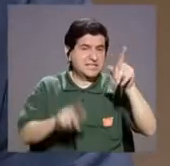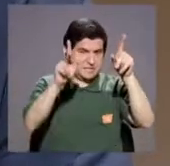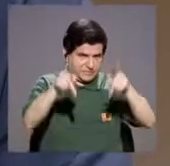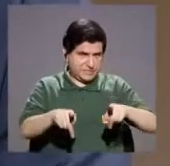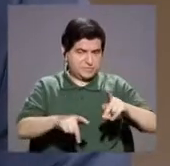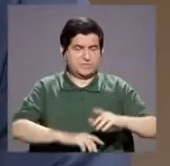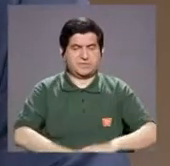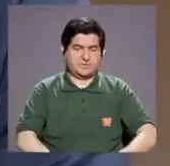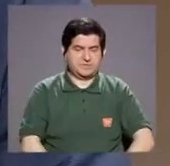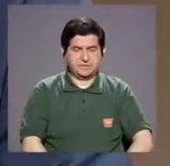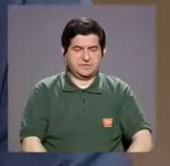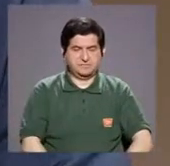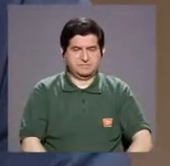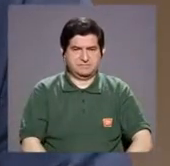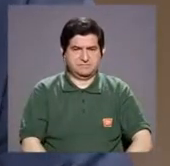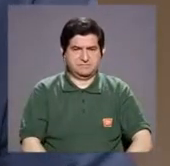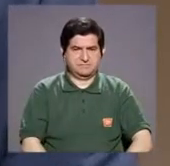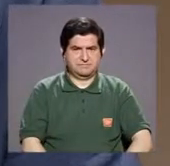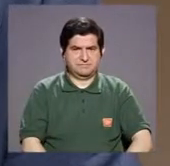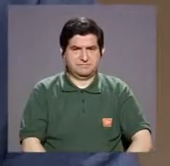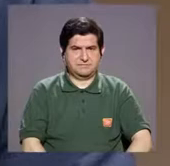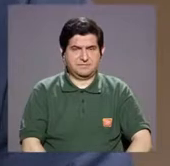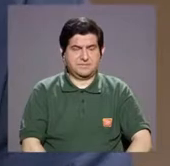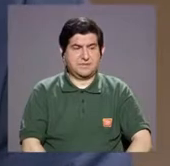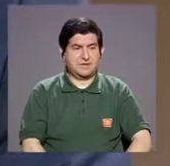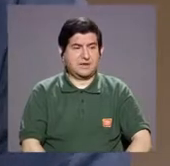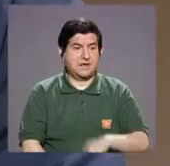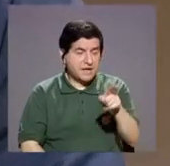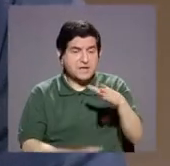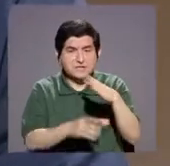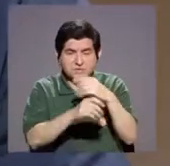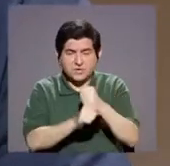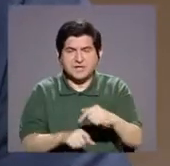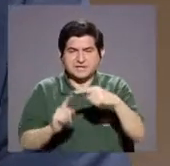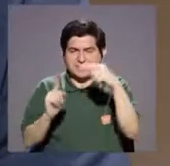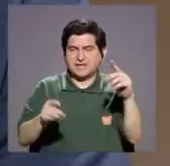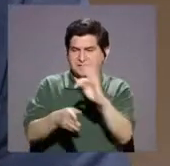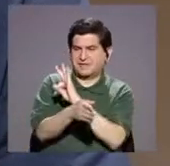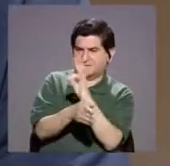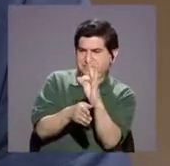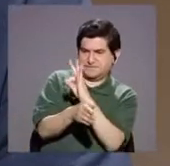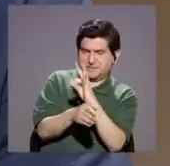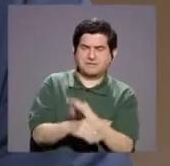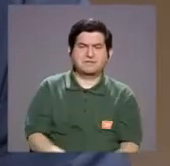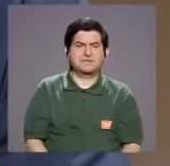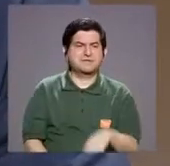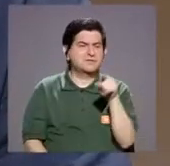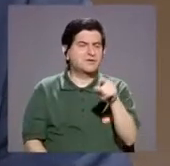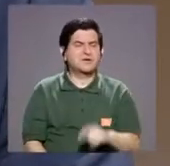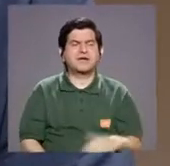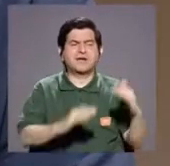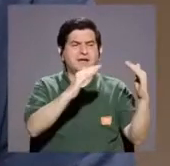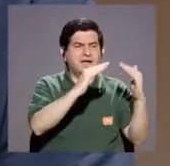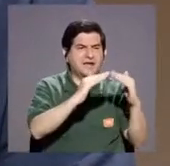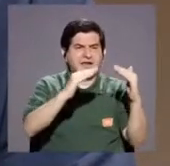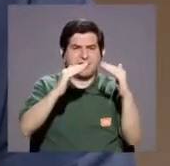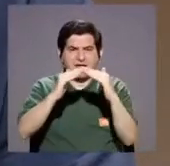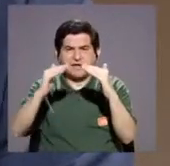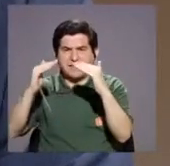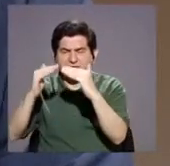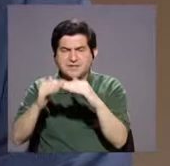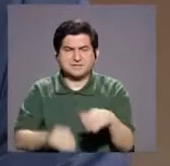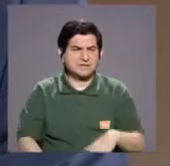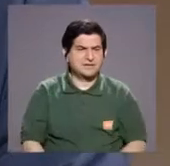verdad eso que hacemos posible desde esa pantalla chica que llega a las casas por medio del